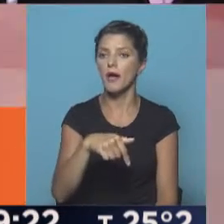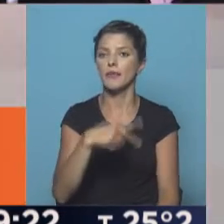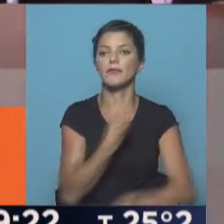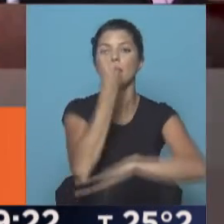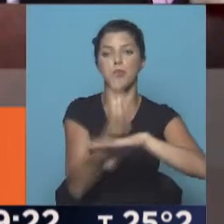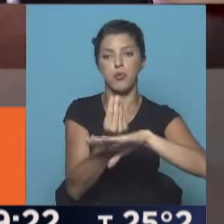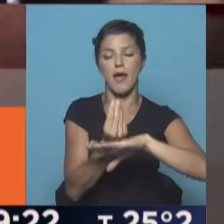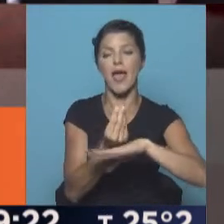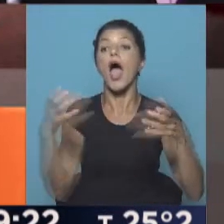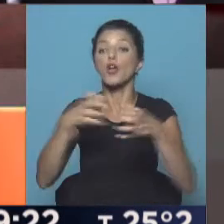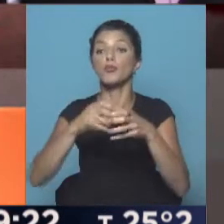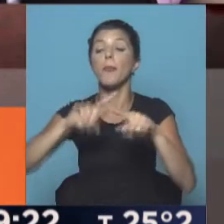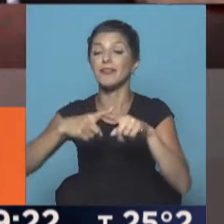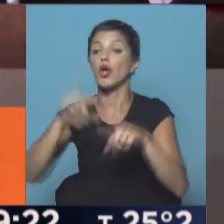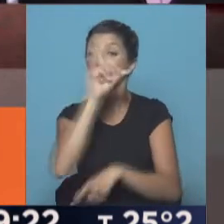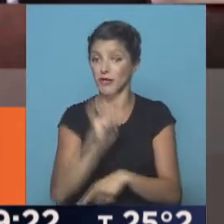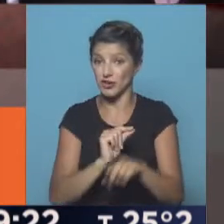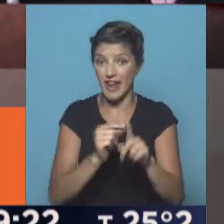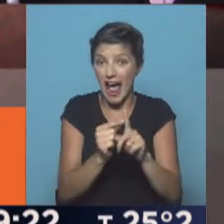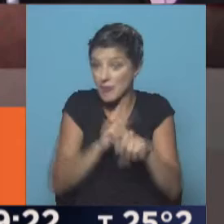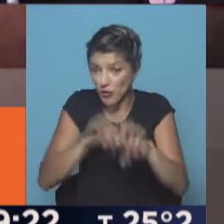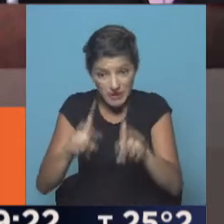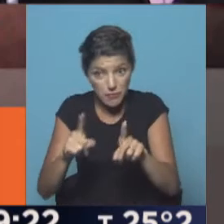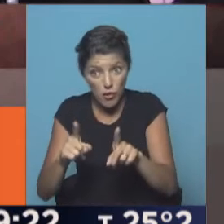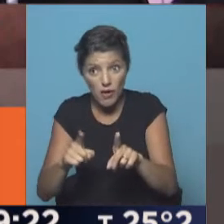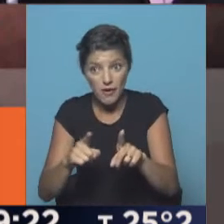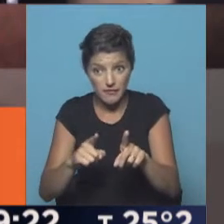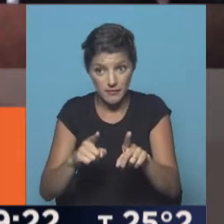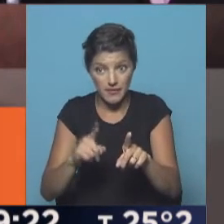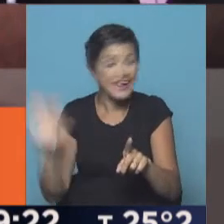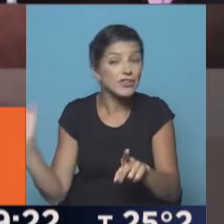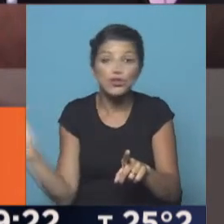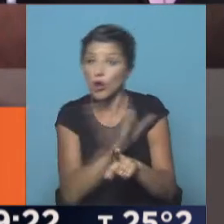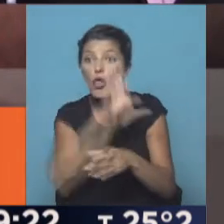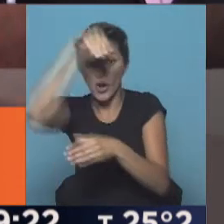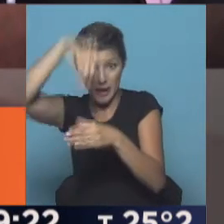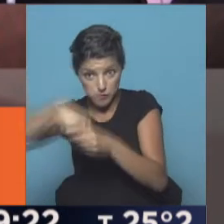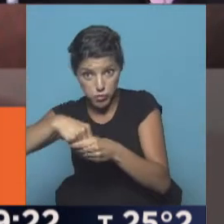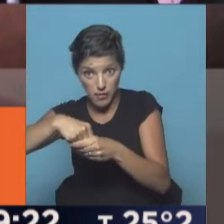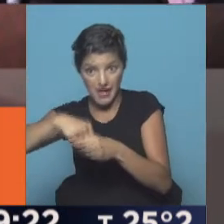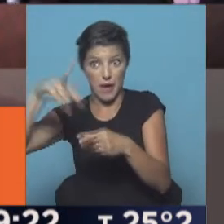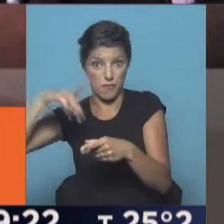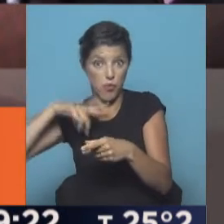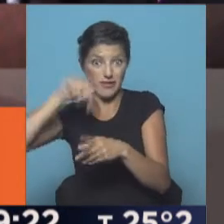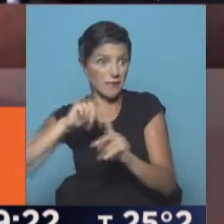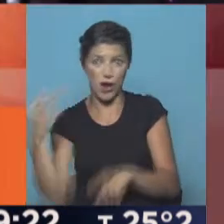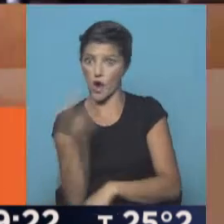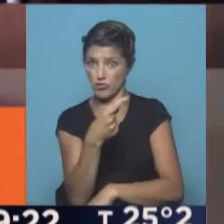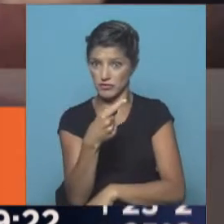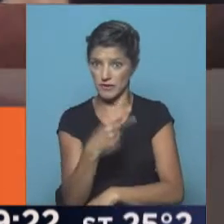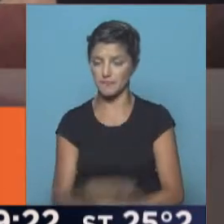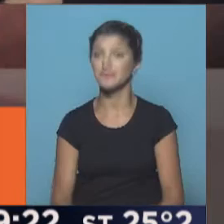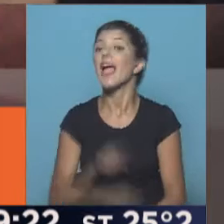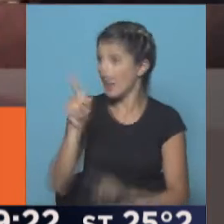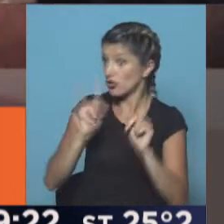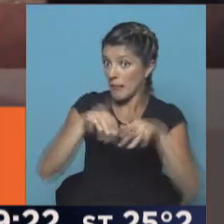Republicano en contra de la opinión y de la posición de todo el establishment del partido. Y ahí está la otra grieta. La grieta Esa es una